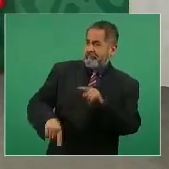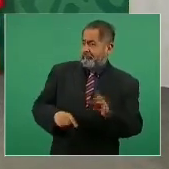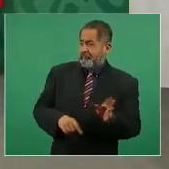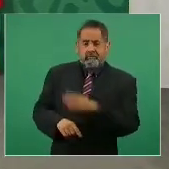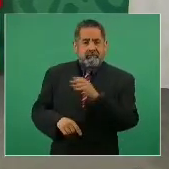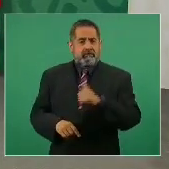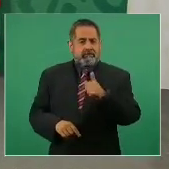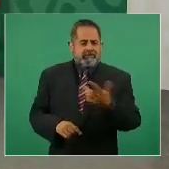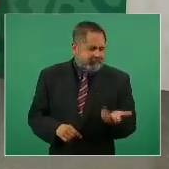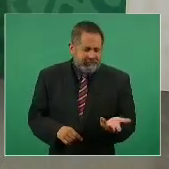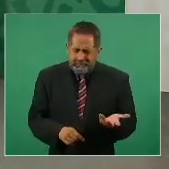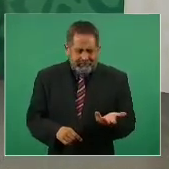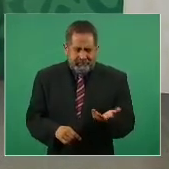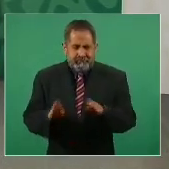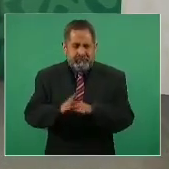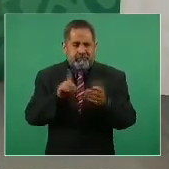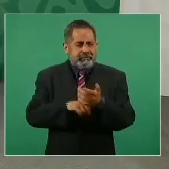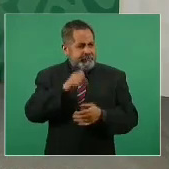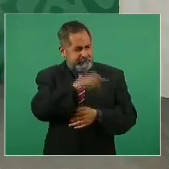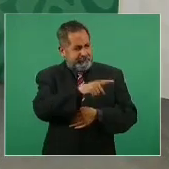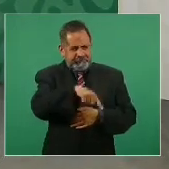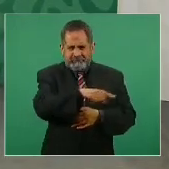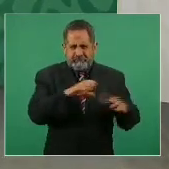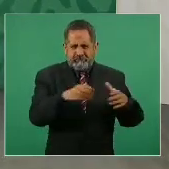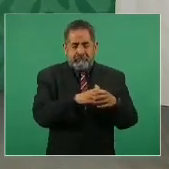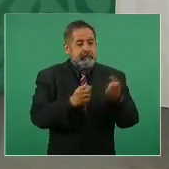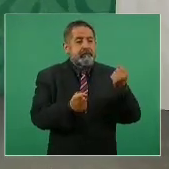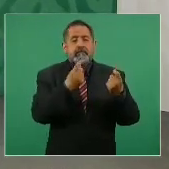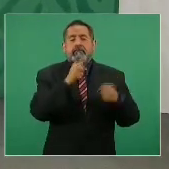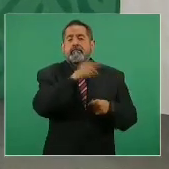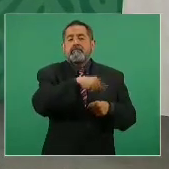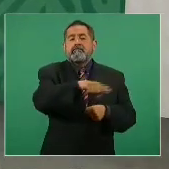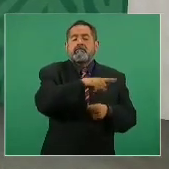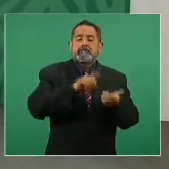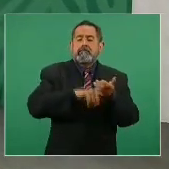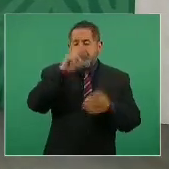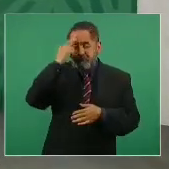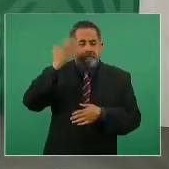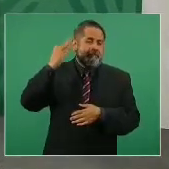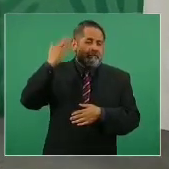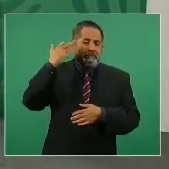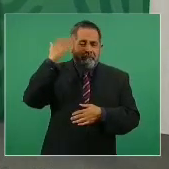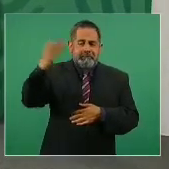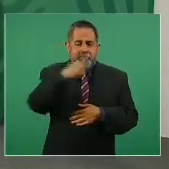una justicia, o algunos de los que estaban cuando la elección.